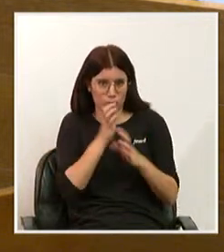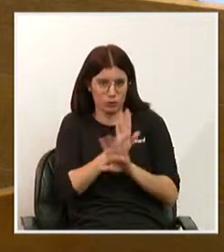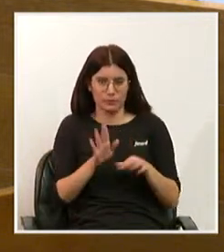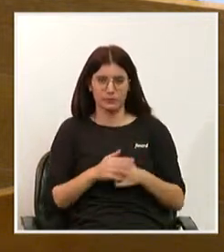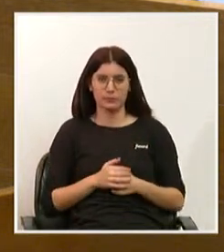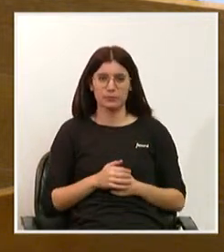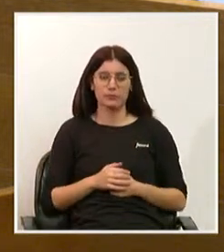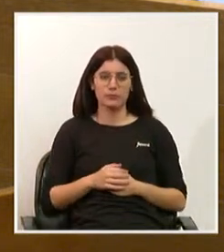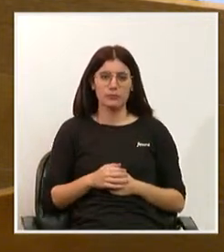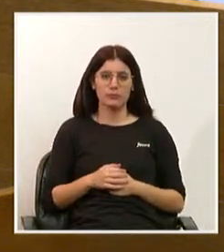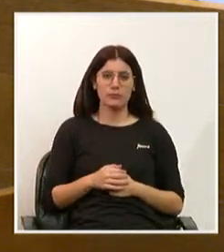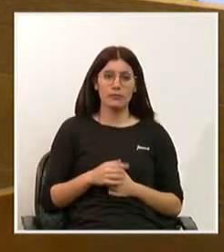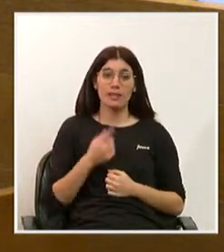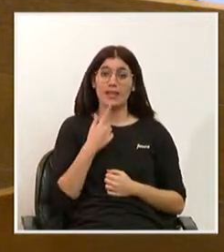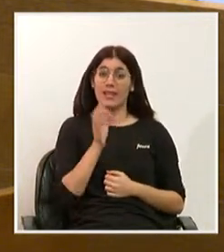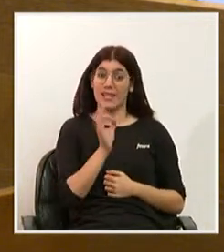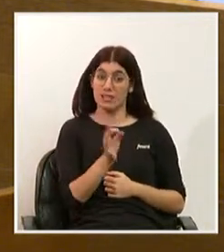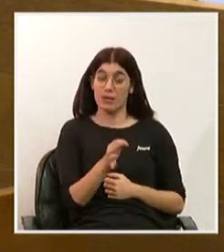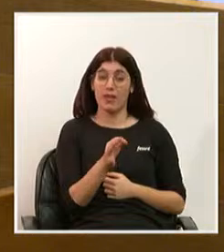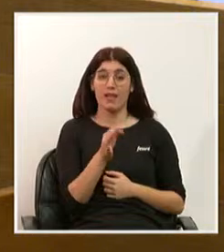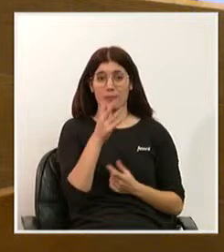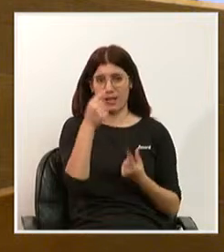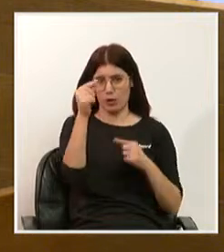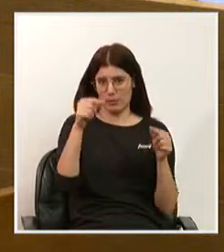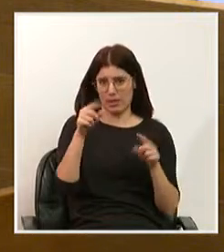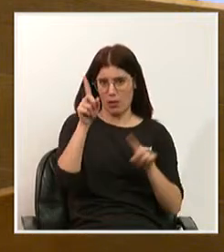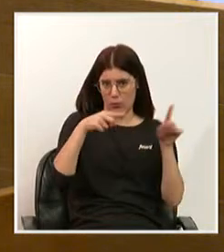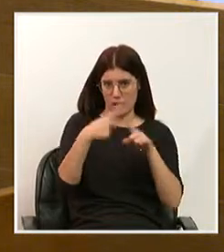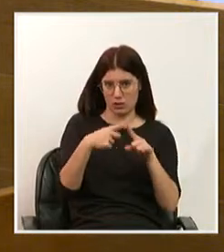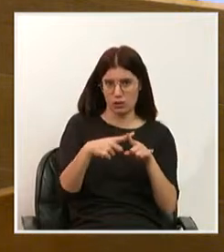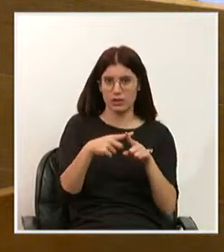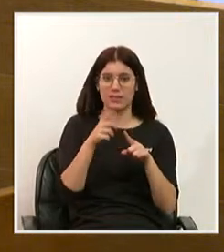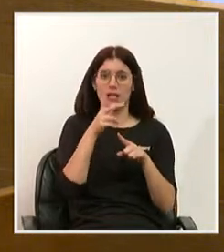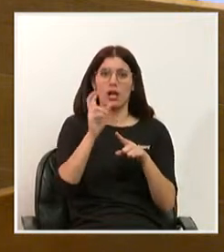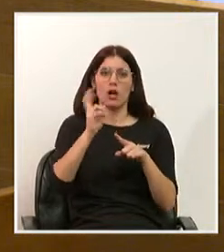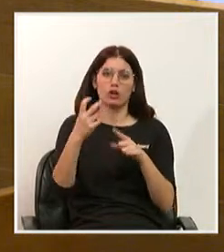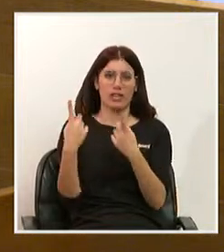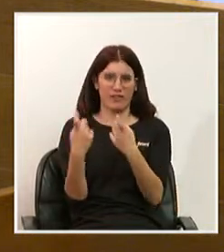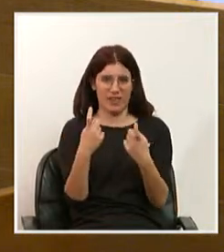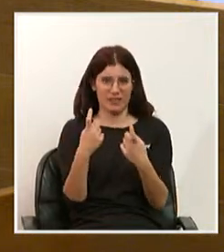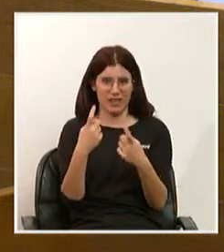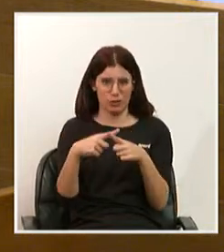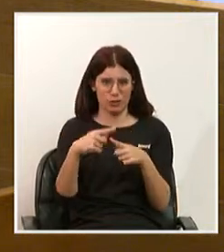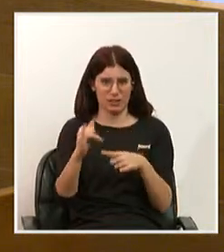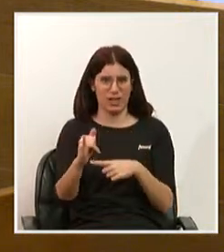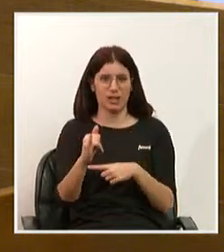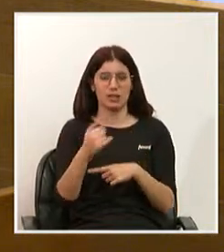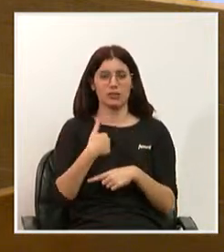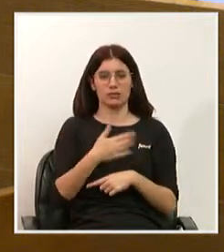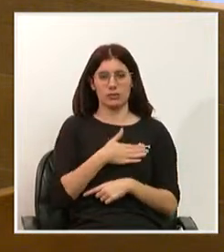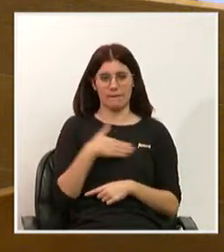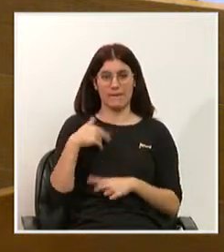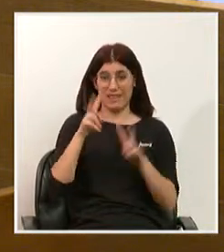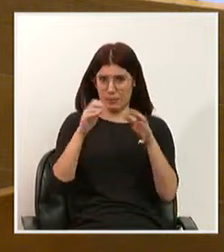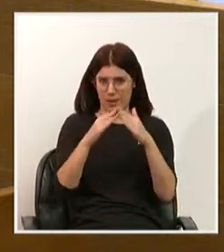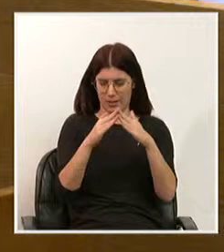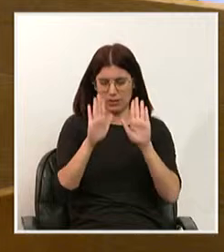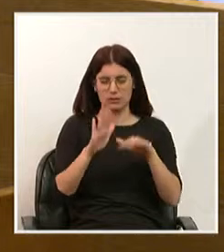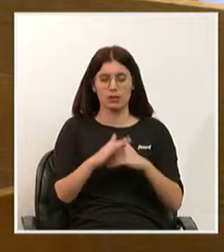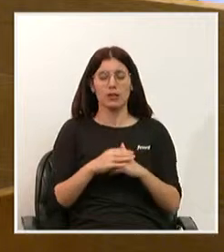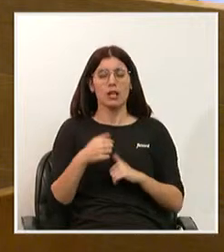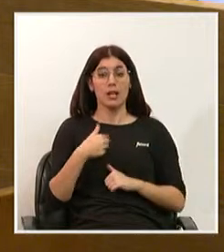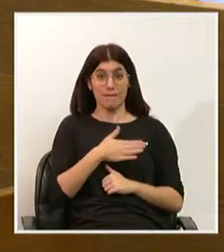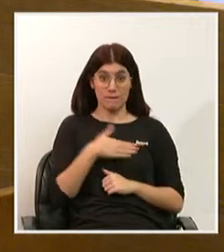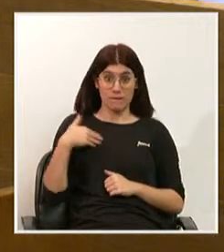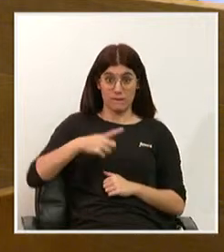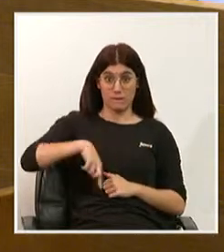to sí que es c ha coment alun cu no comoes mancan la voluntad en materia de habit la voluntad